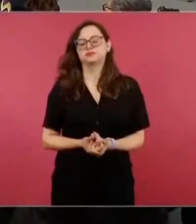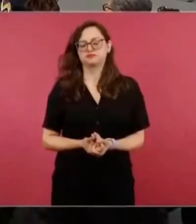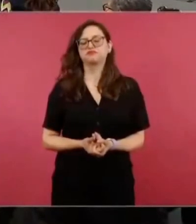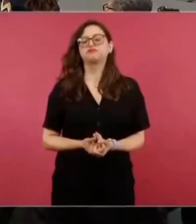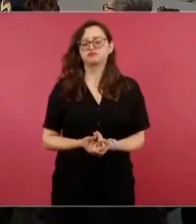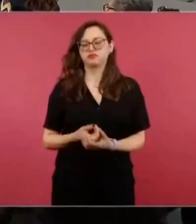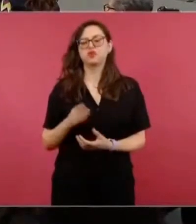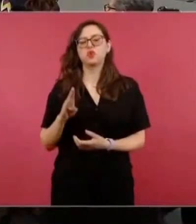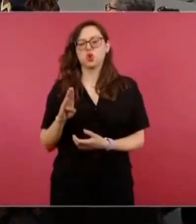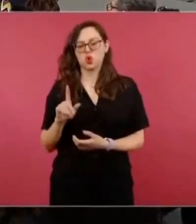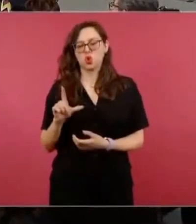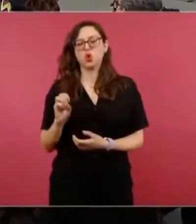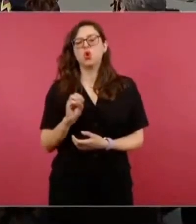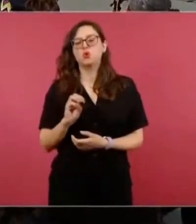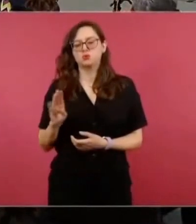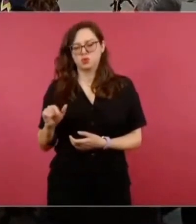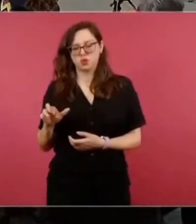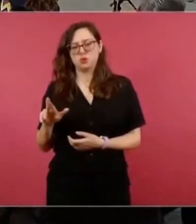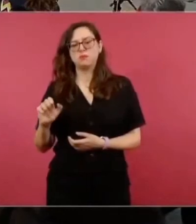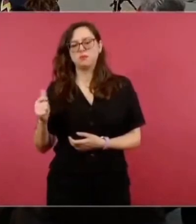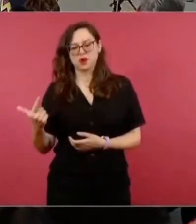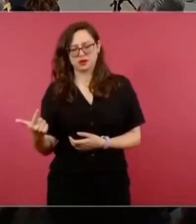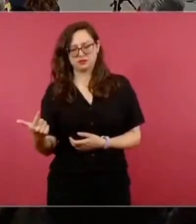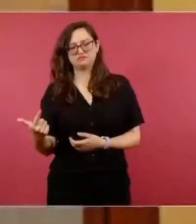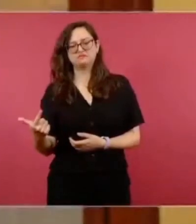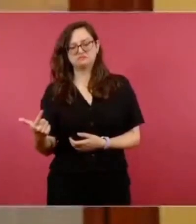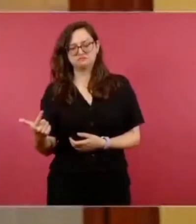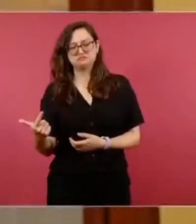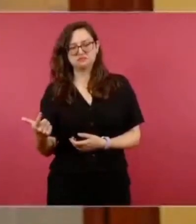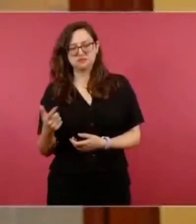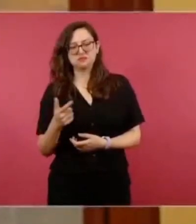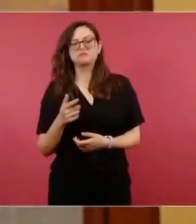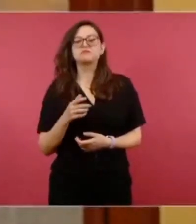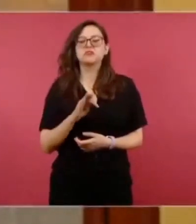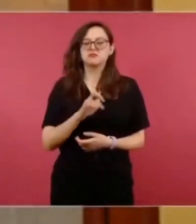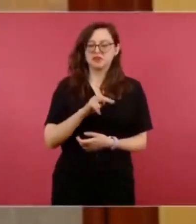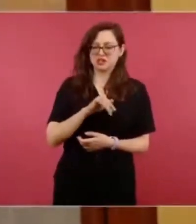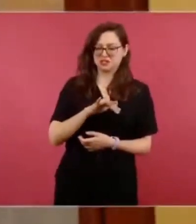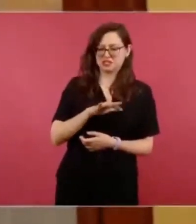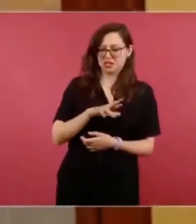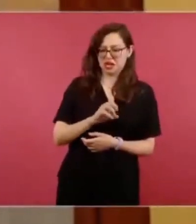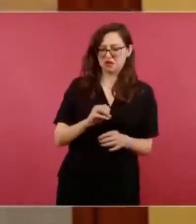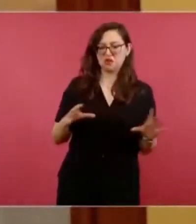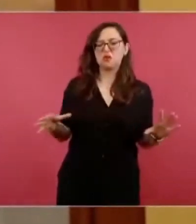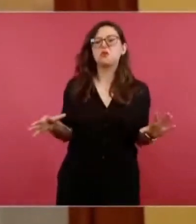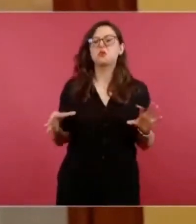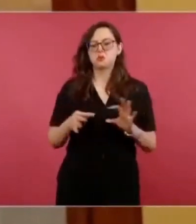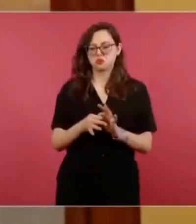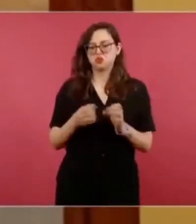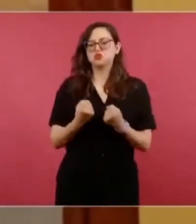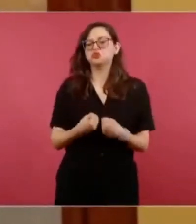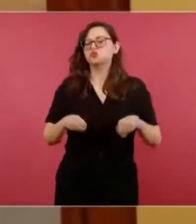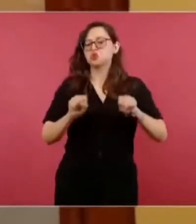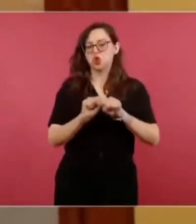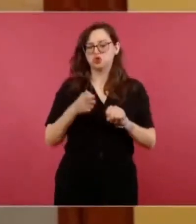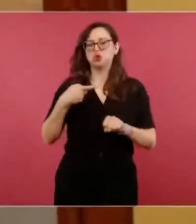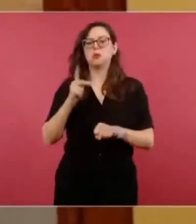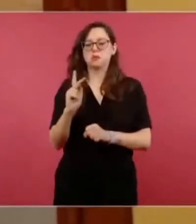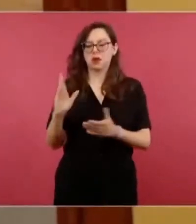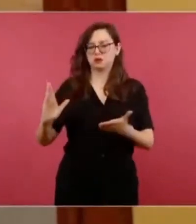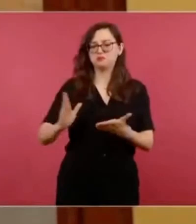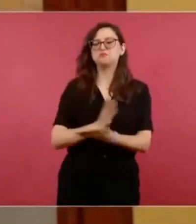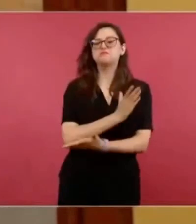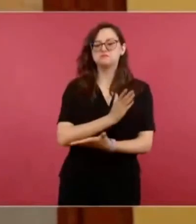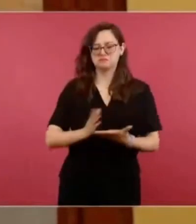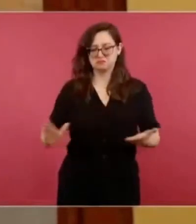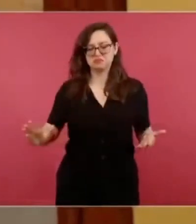y el Financiero es otra. Están asociados, pues, Exacto. juntos, pero no es